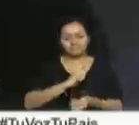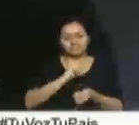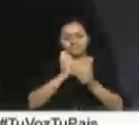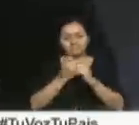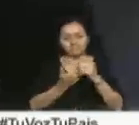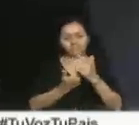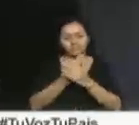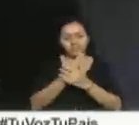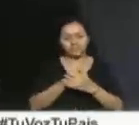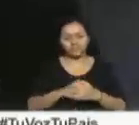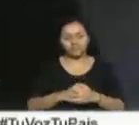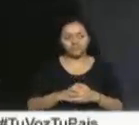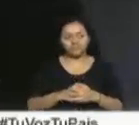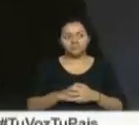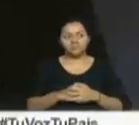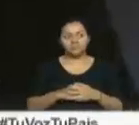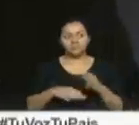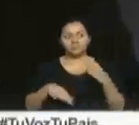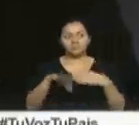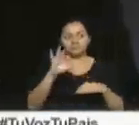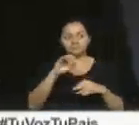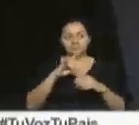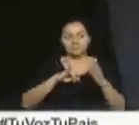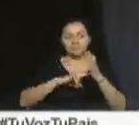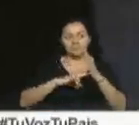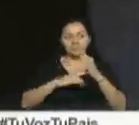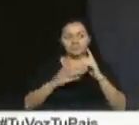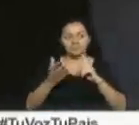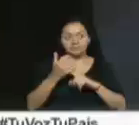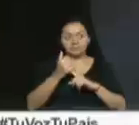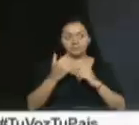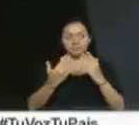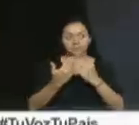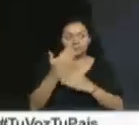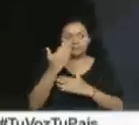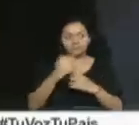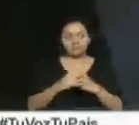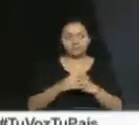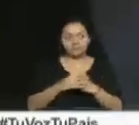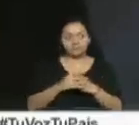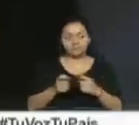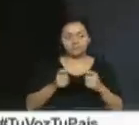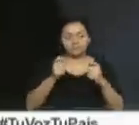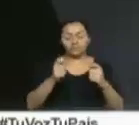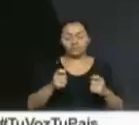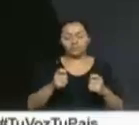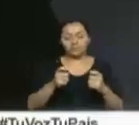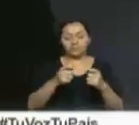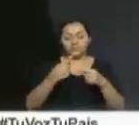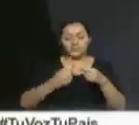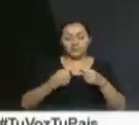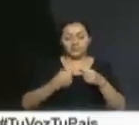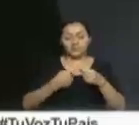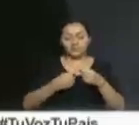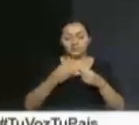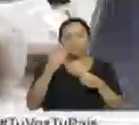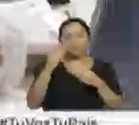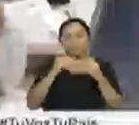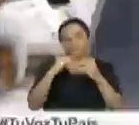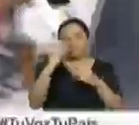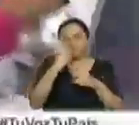ultramoderna, histórica, un hito arquitectónico a la carita de Dios para que cada día esté más